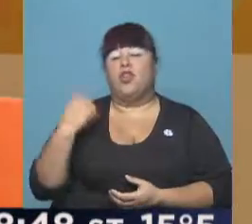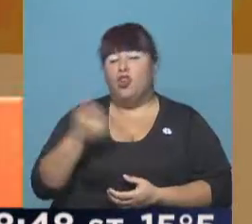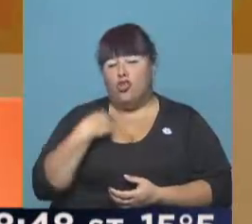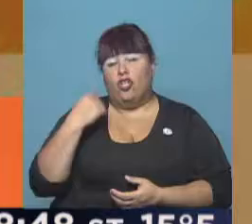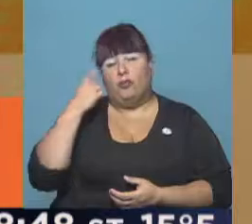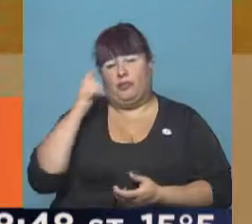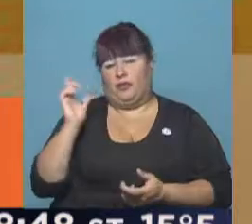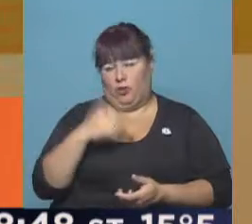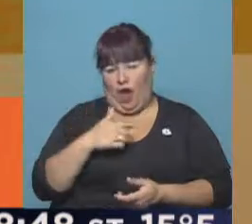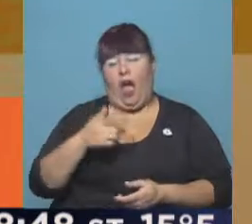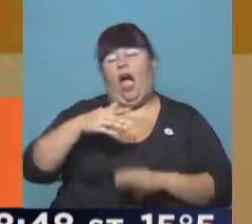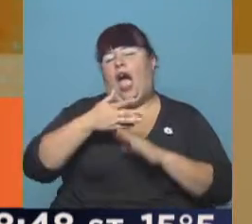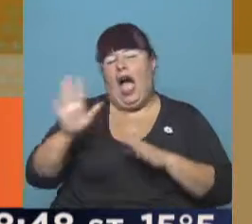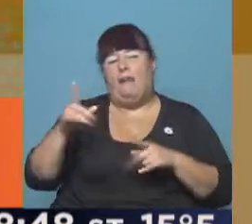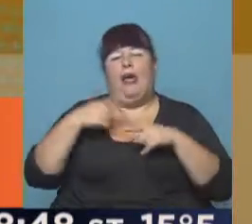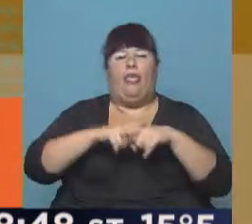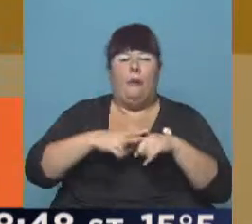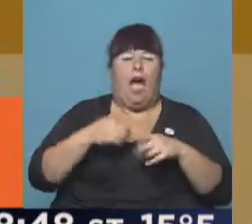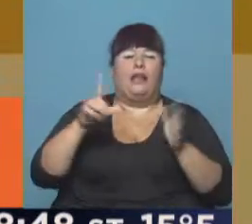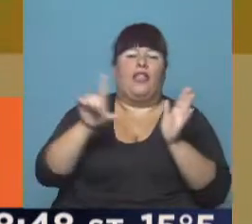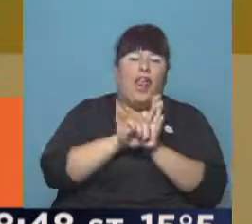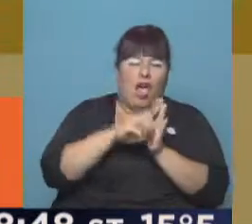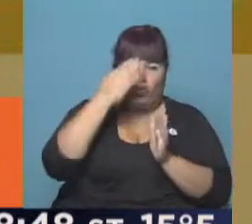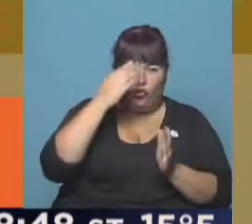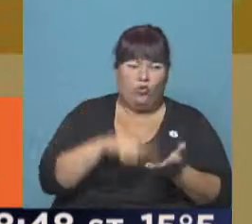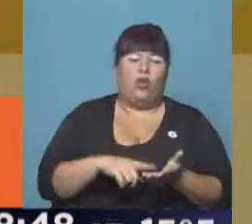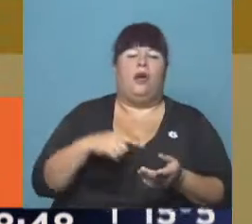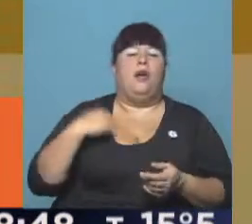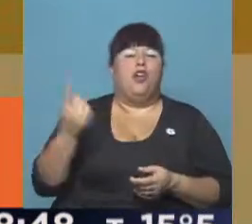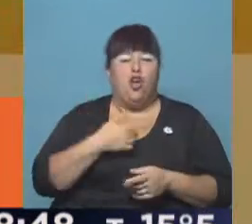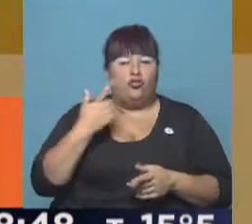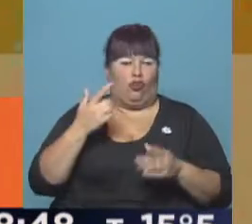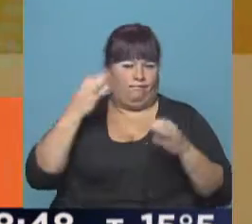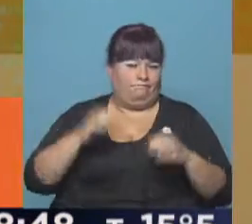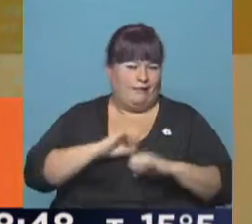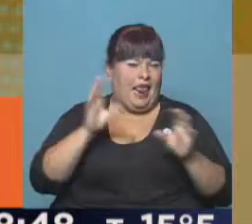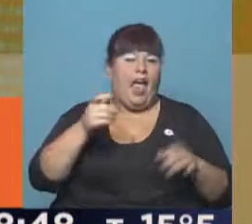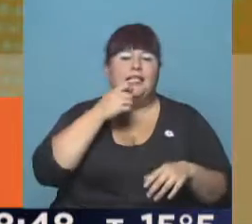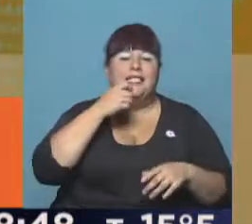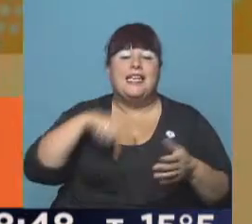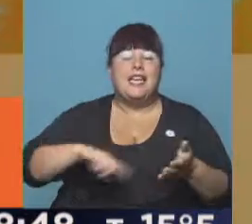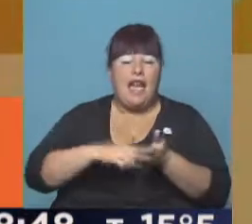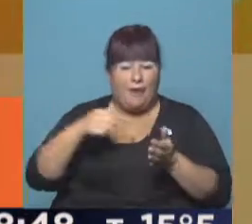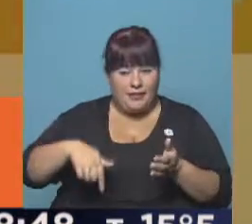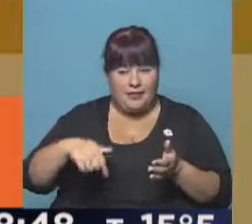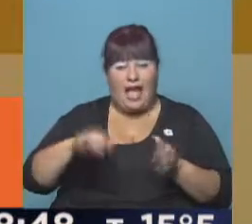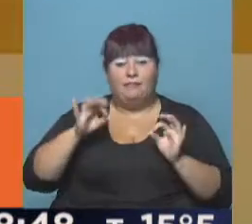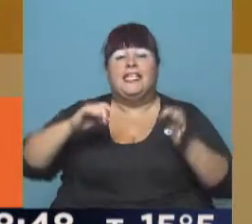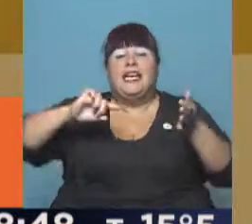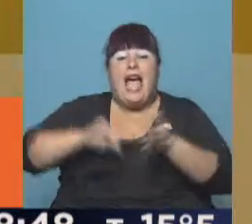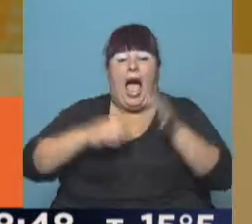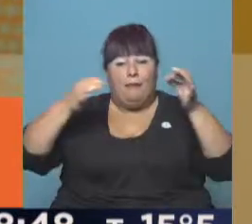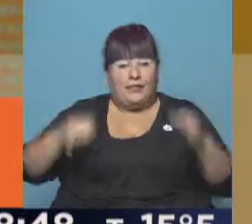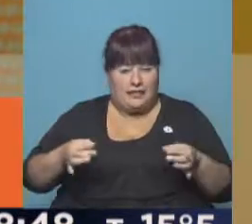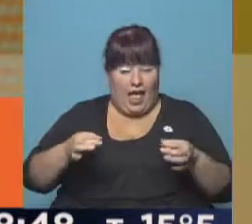parecen conducentes los más allá de la discusión constitucional para nosotros es claro que mientras la ciudad de buenos aires ya capital